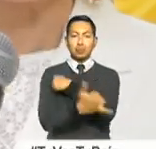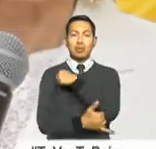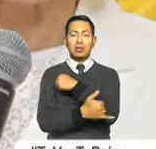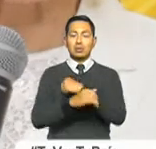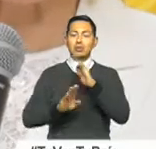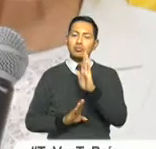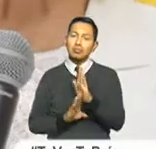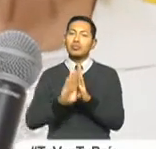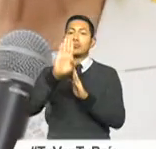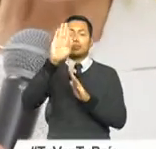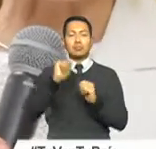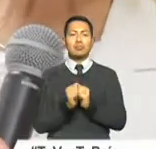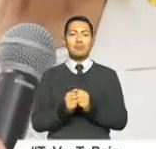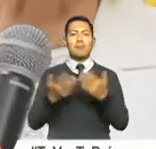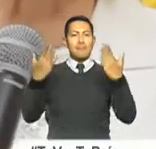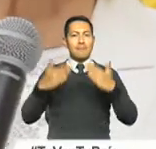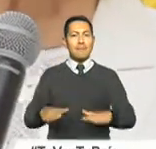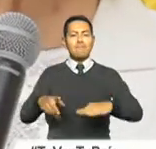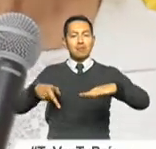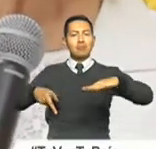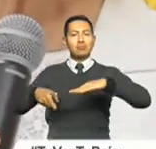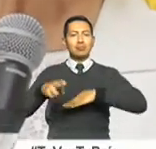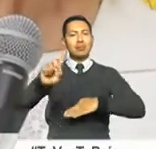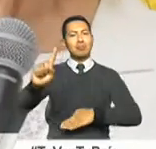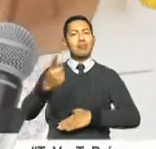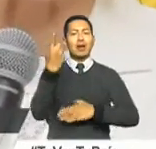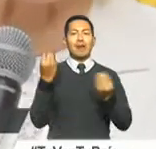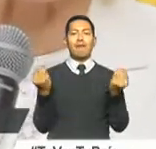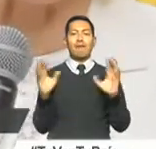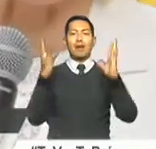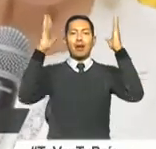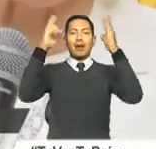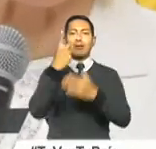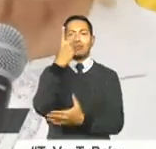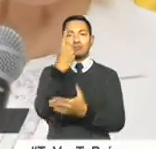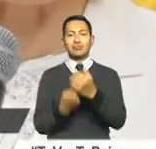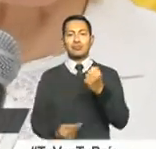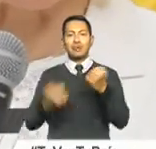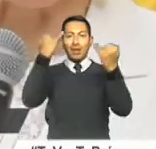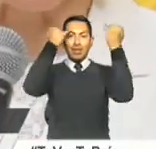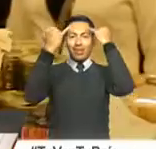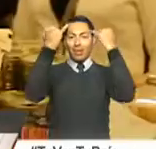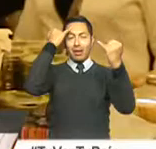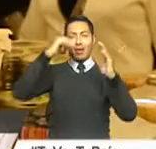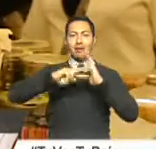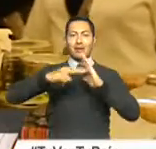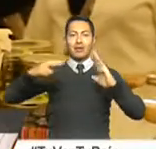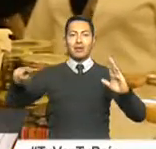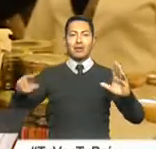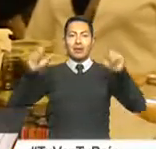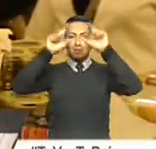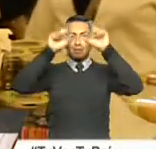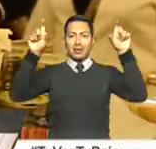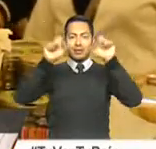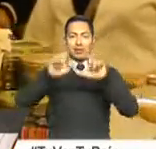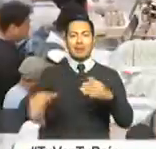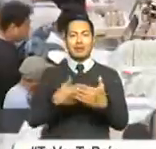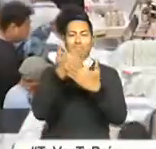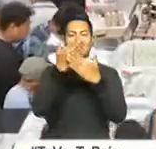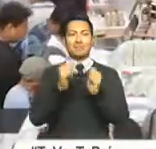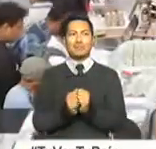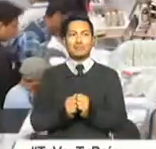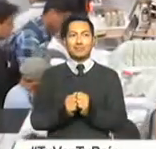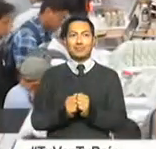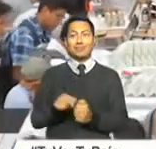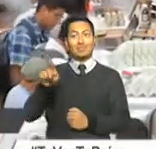esto, declaro inaugurada la primera Feria Binacional de Innovación, Tecnología y Emprendimiento. Mónica Mora, emprendedora lojana,